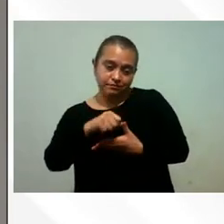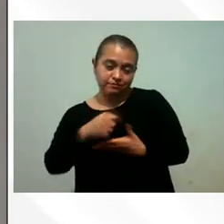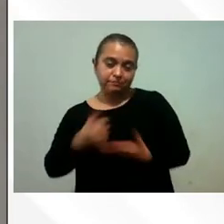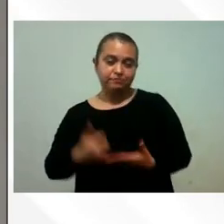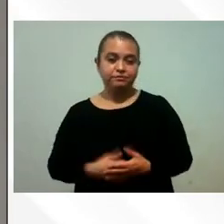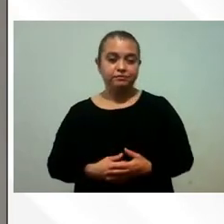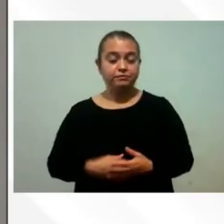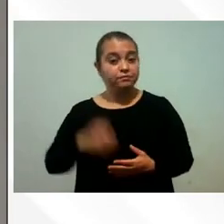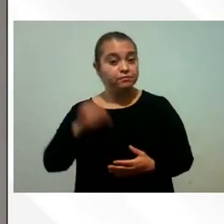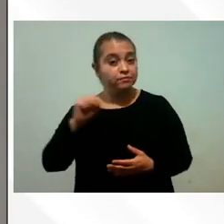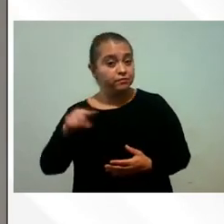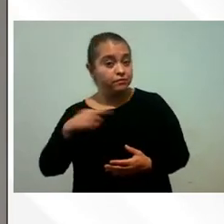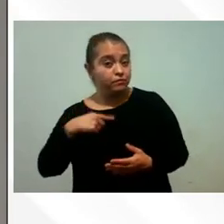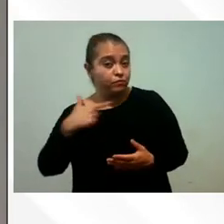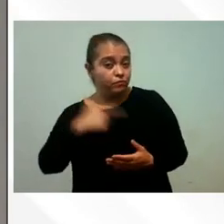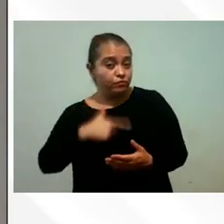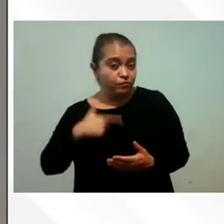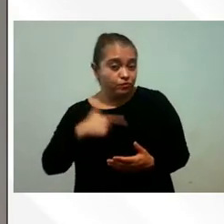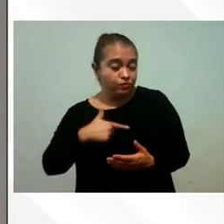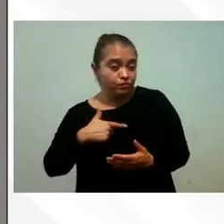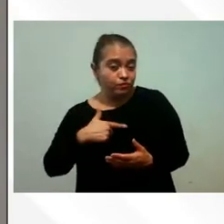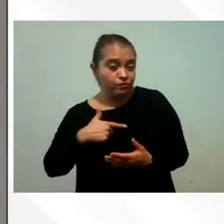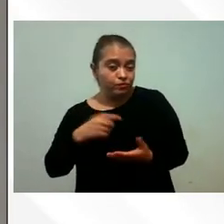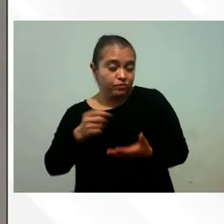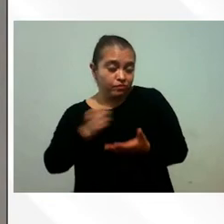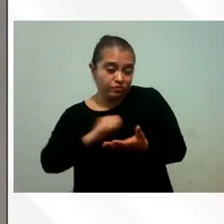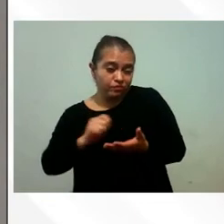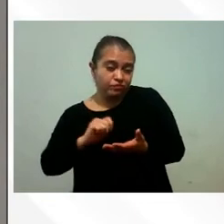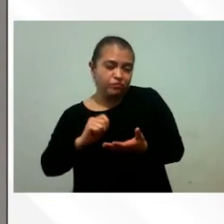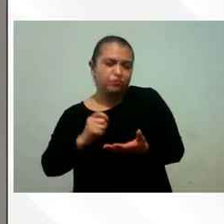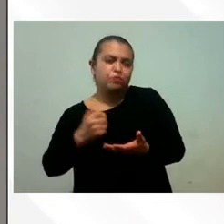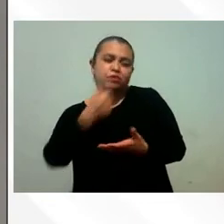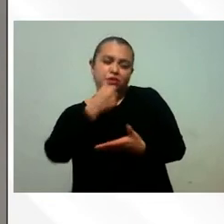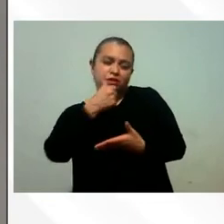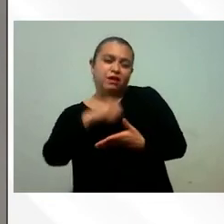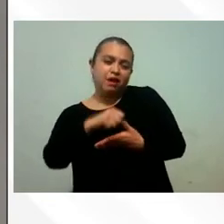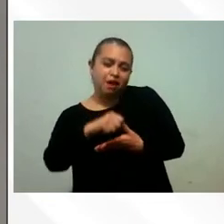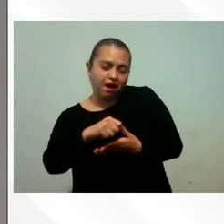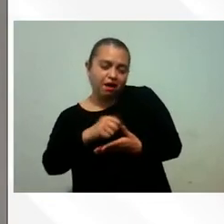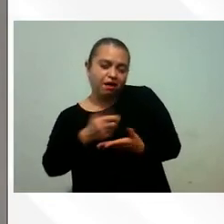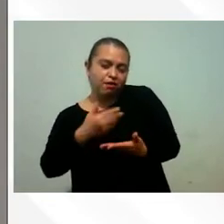Y también me gustaría que escribieran cómo esta carta podría